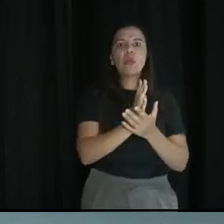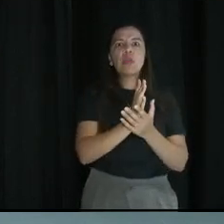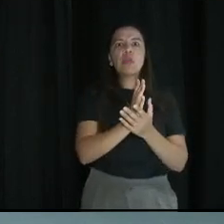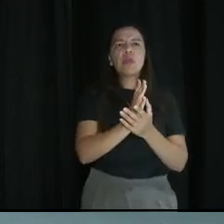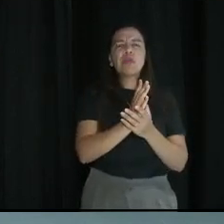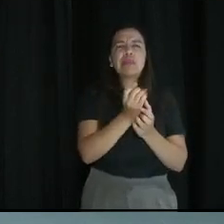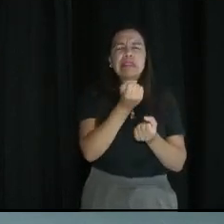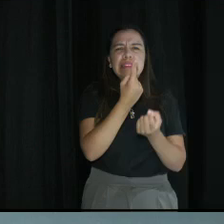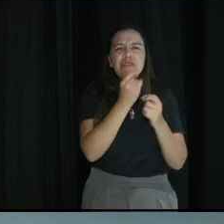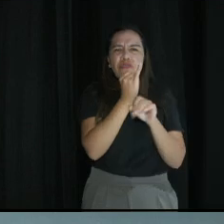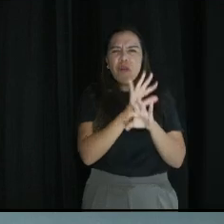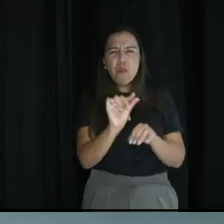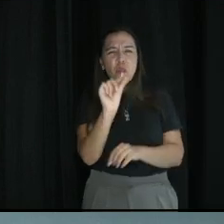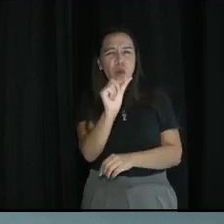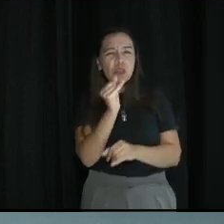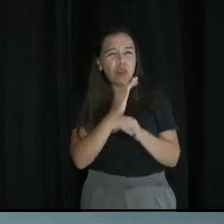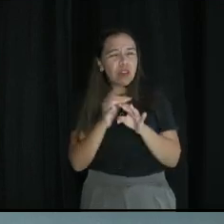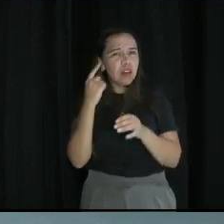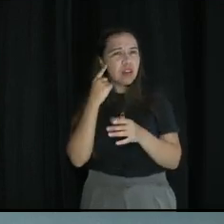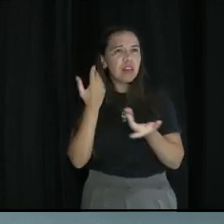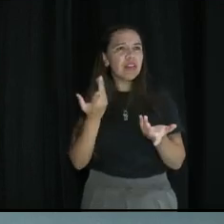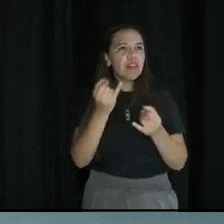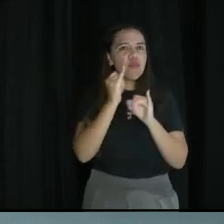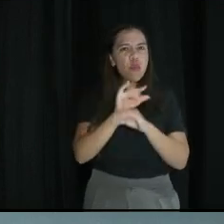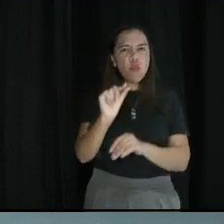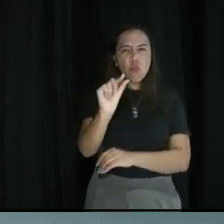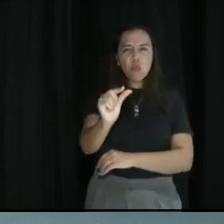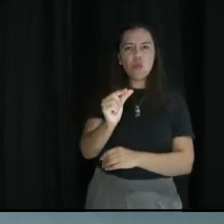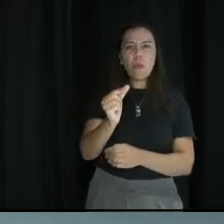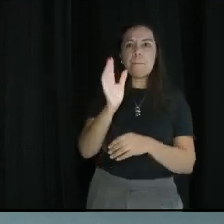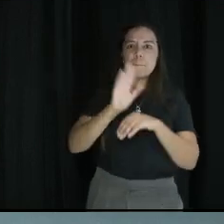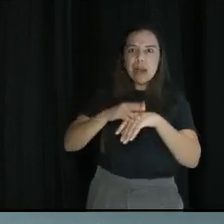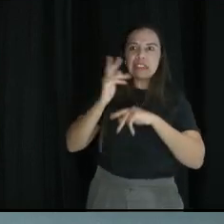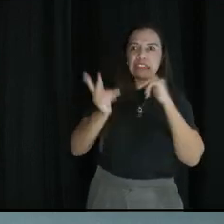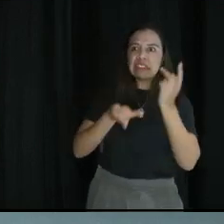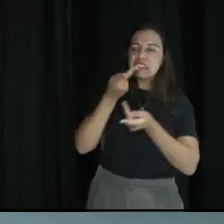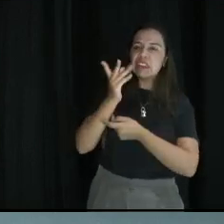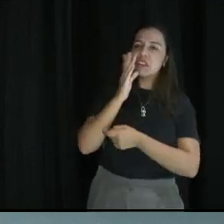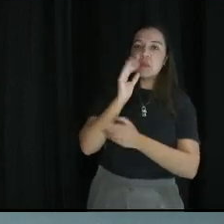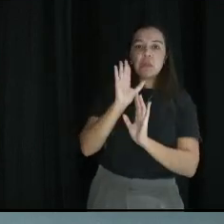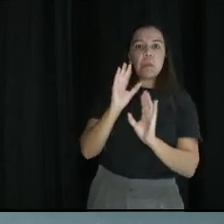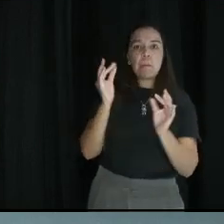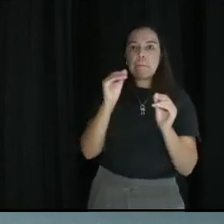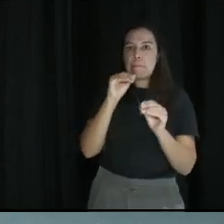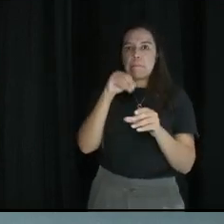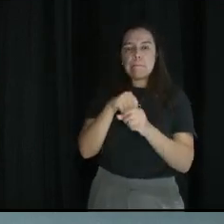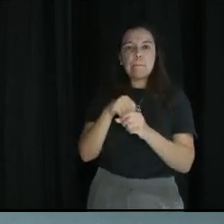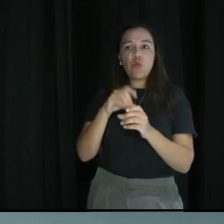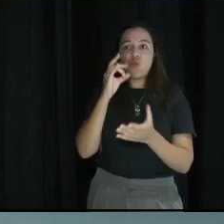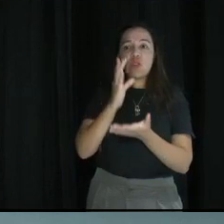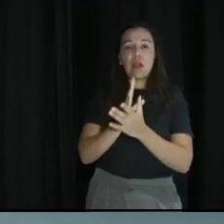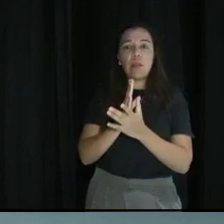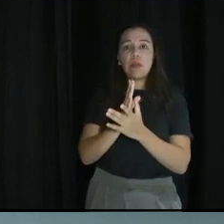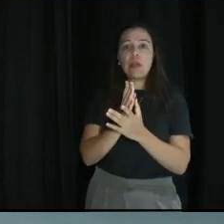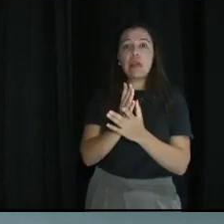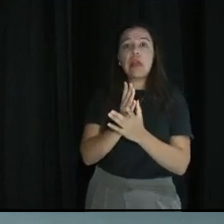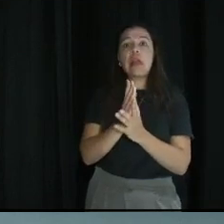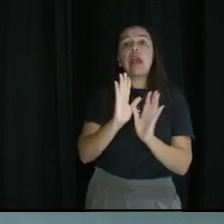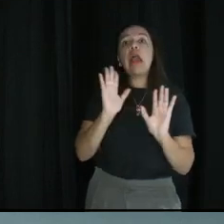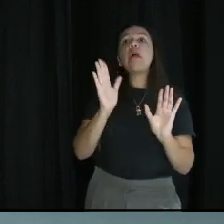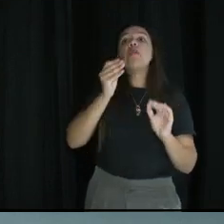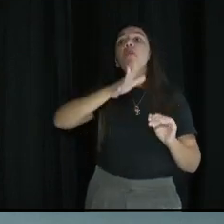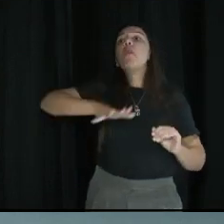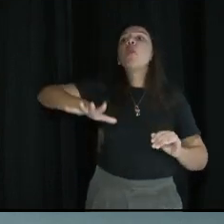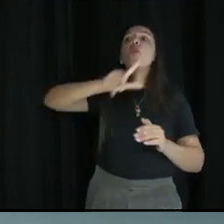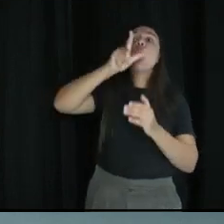escasos datos. No nos pudieron proporcionar circunstancias de tiempo, modo y lugar. Simplemente nos dijeron a la salida a